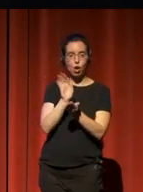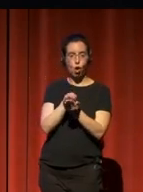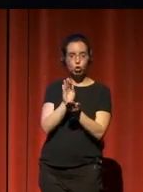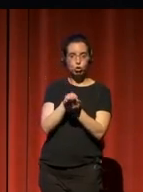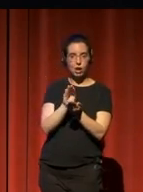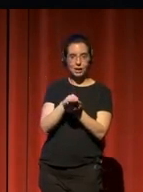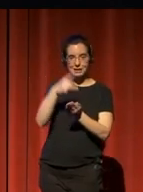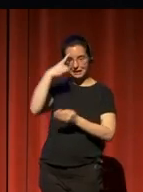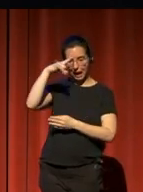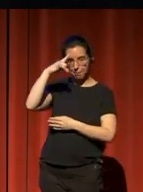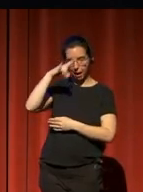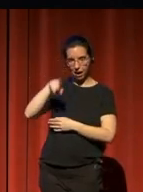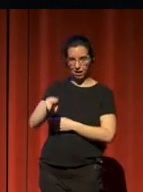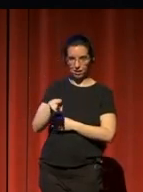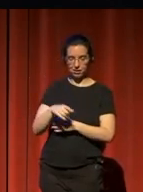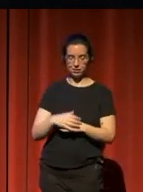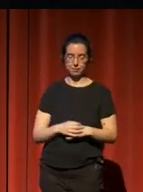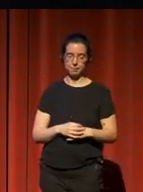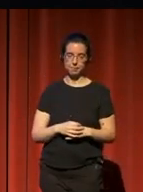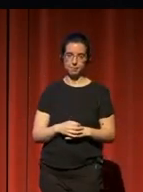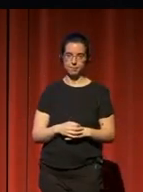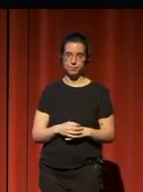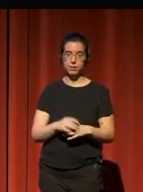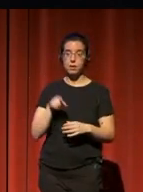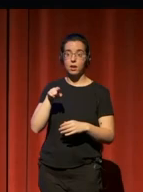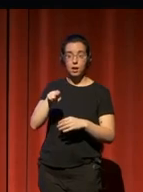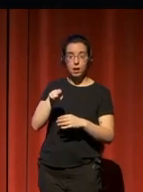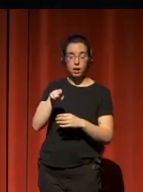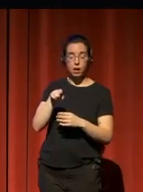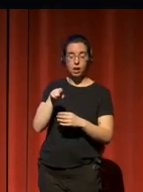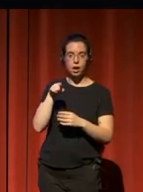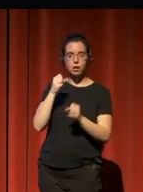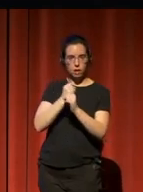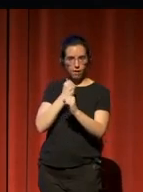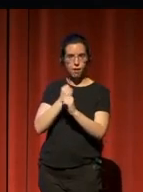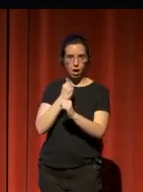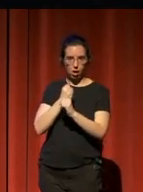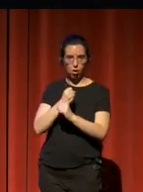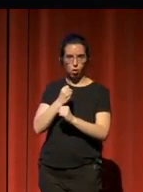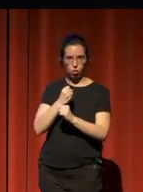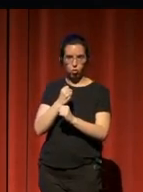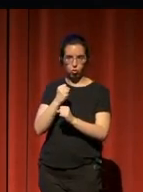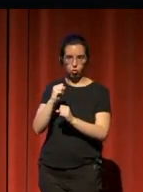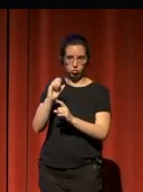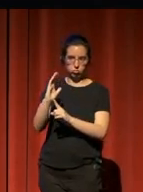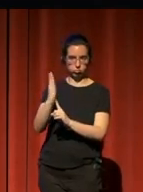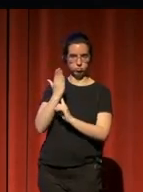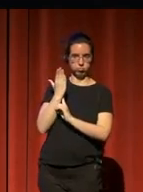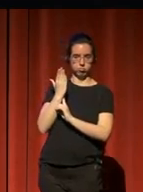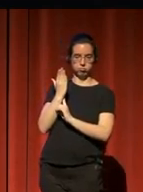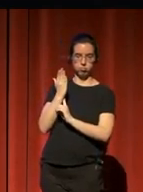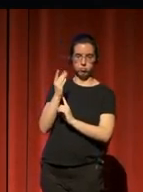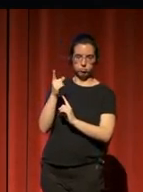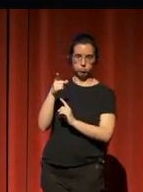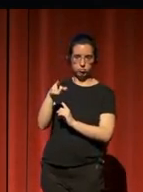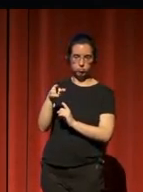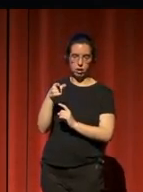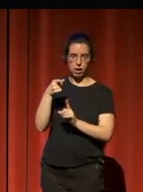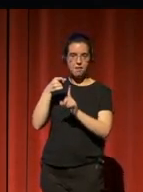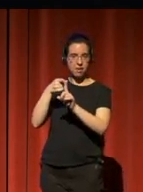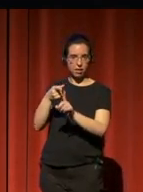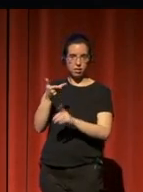Salamanca vale eh que aparece como la verdad con un trabajo bastante referente en este en este campo